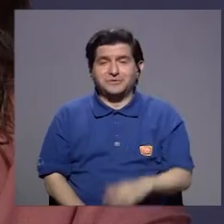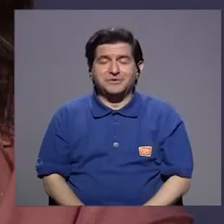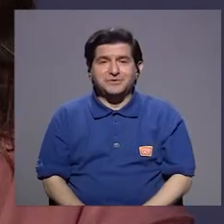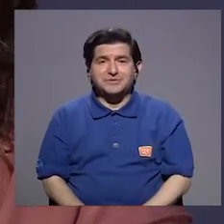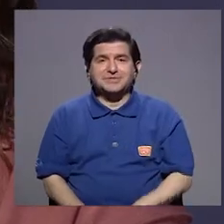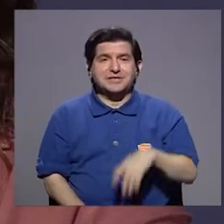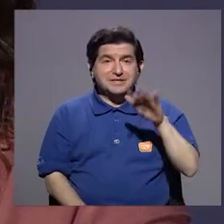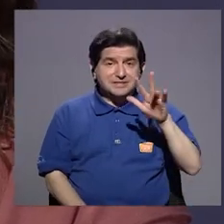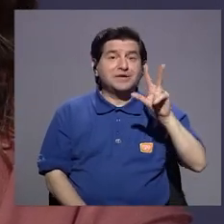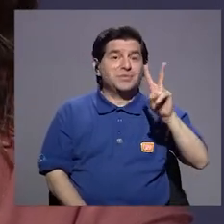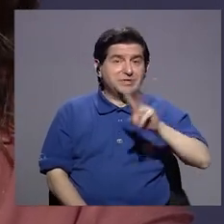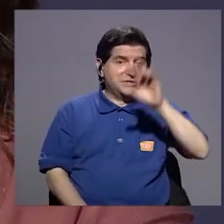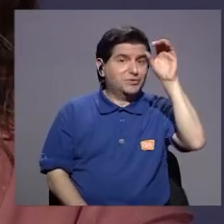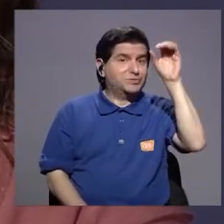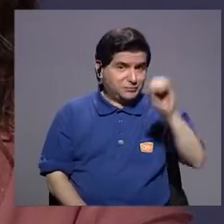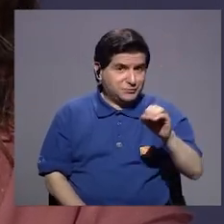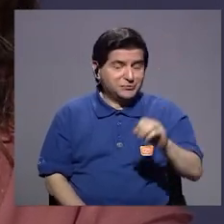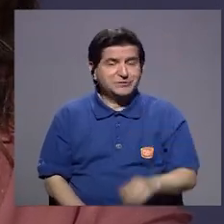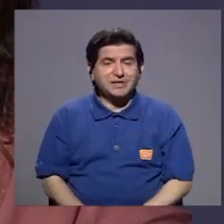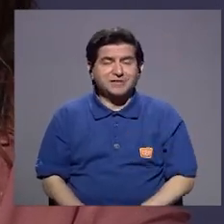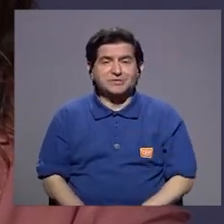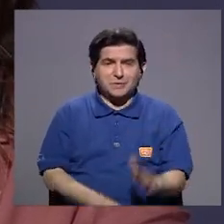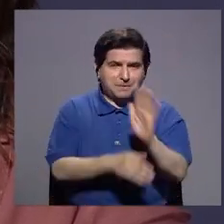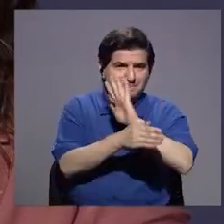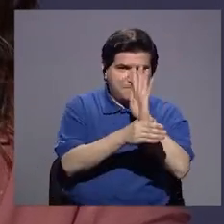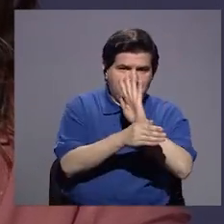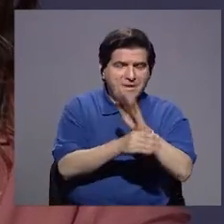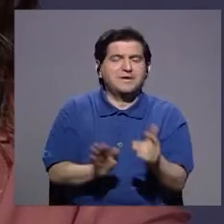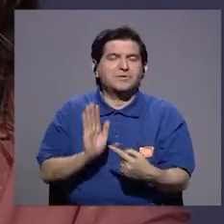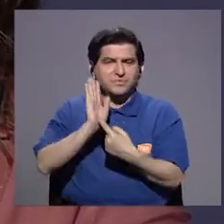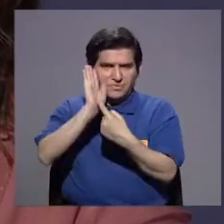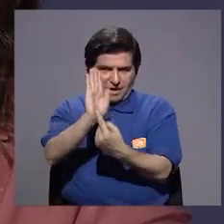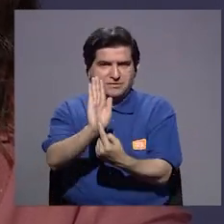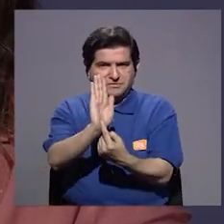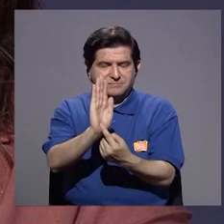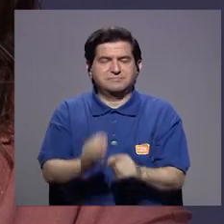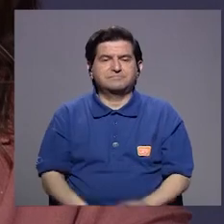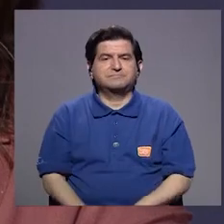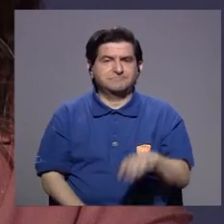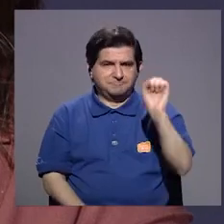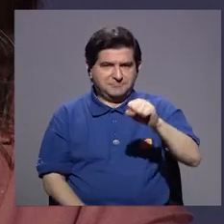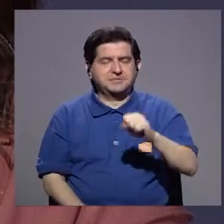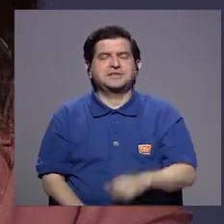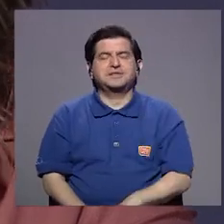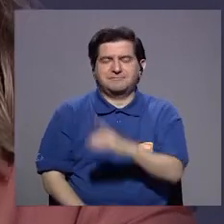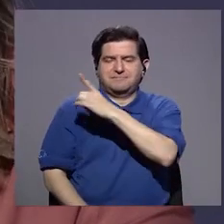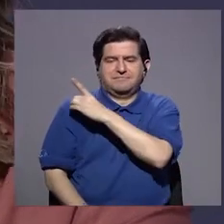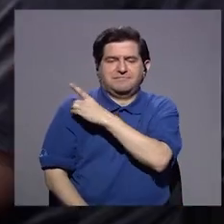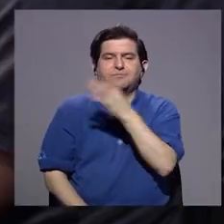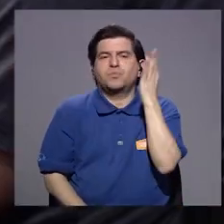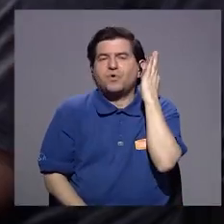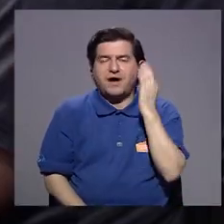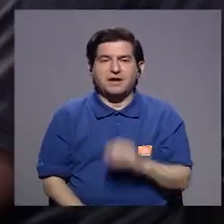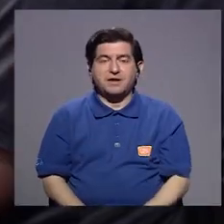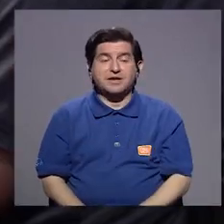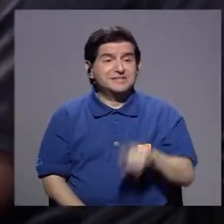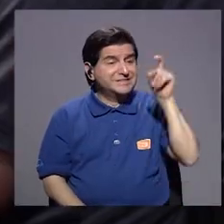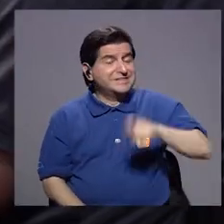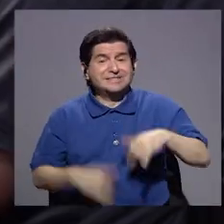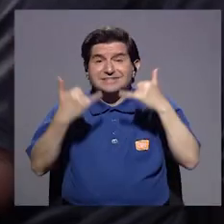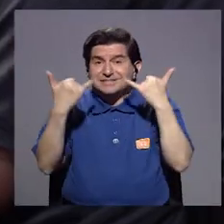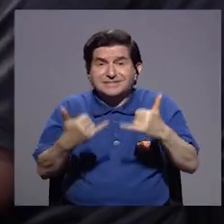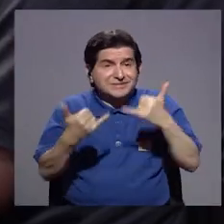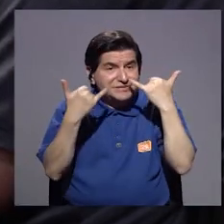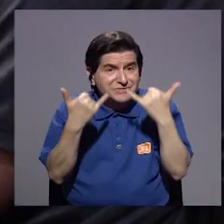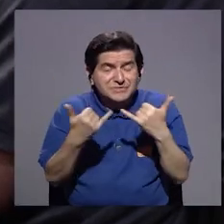el 52% de las películas que vamos a ver están dirigidas por mujeres. Consideramos que es urgentísimo,